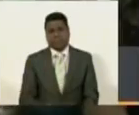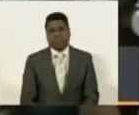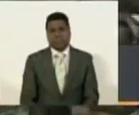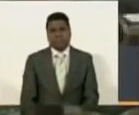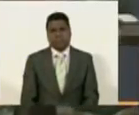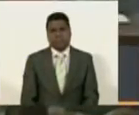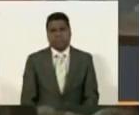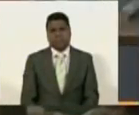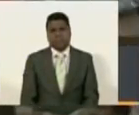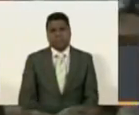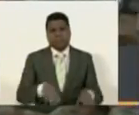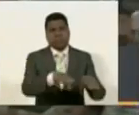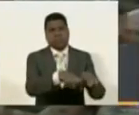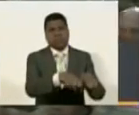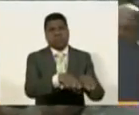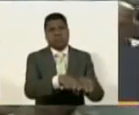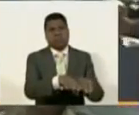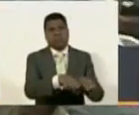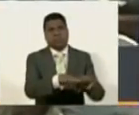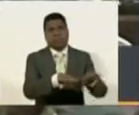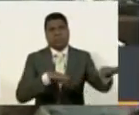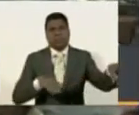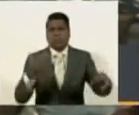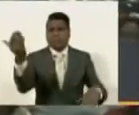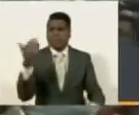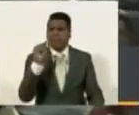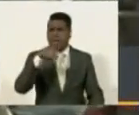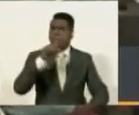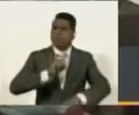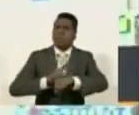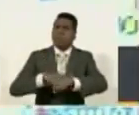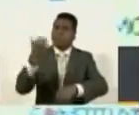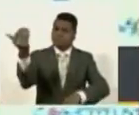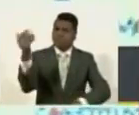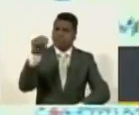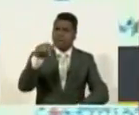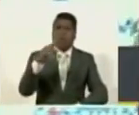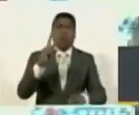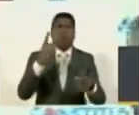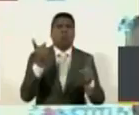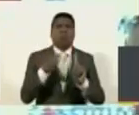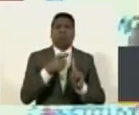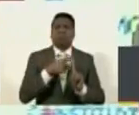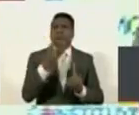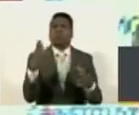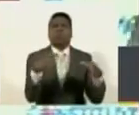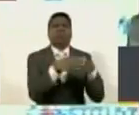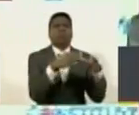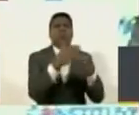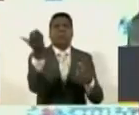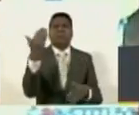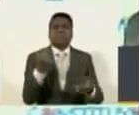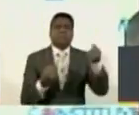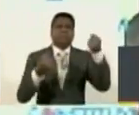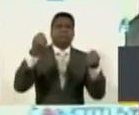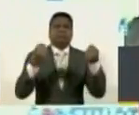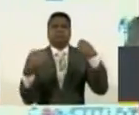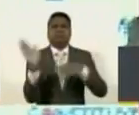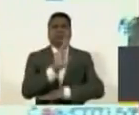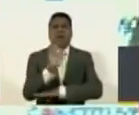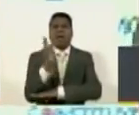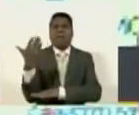Trujillo. Trujillo viene llegando en este momento, eran los únicos que venían en la vía. Y los